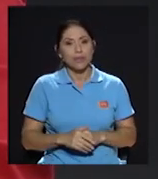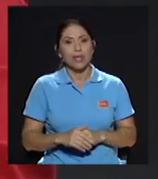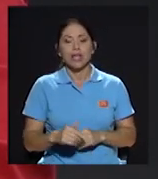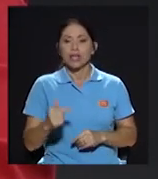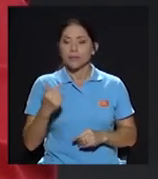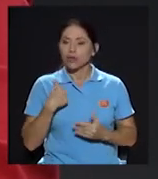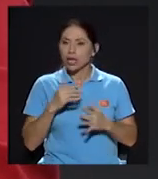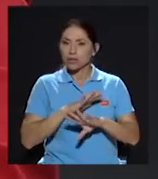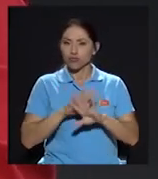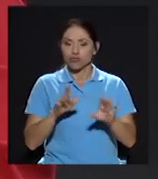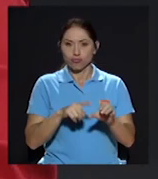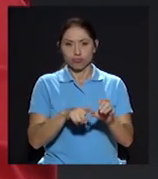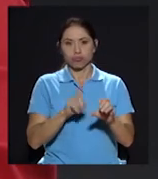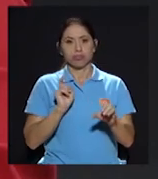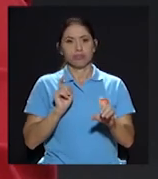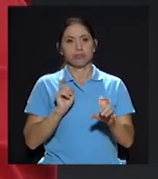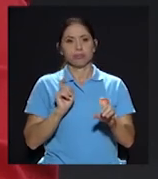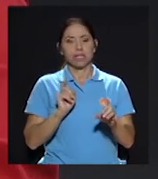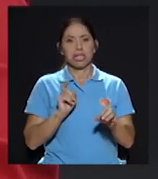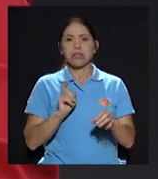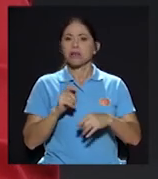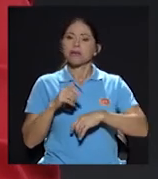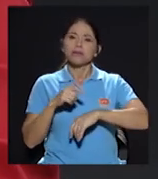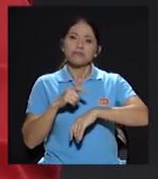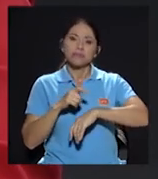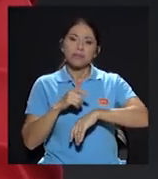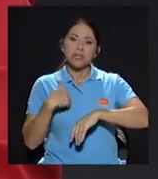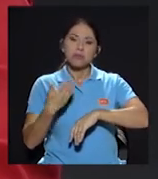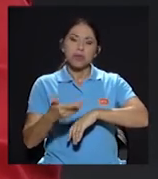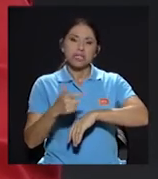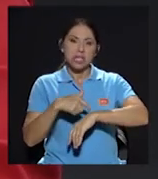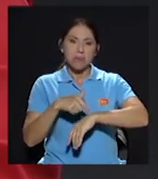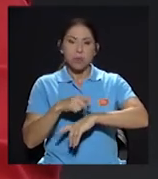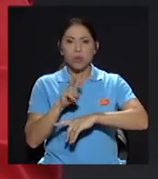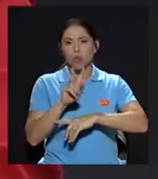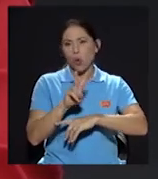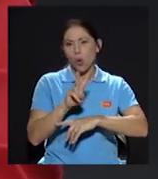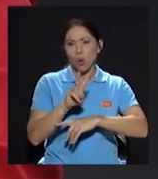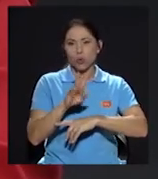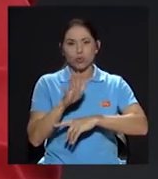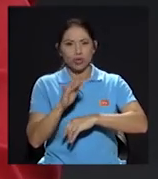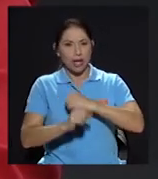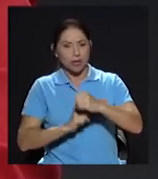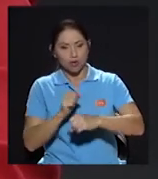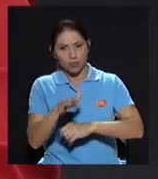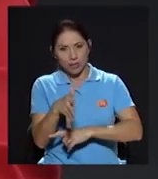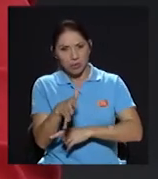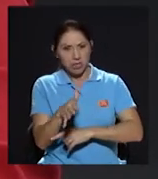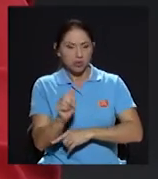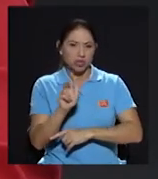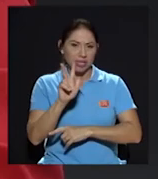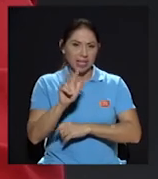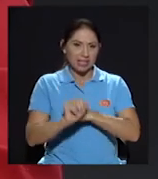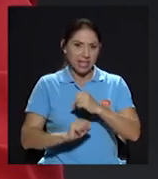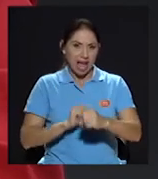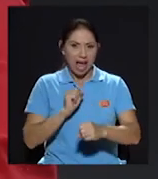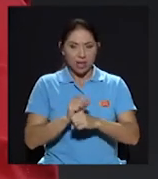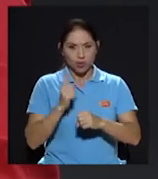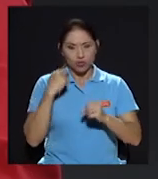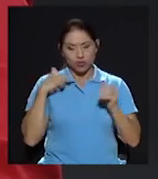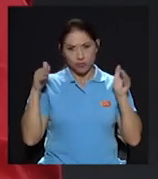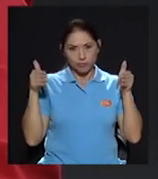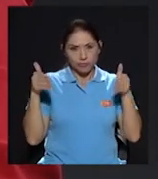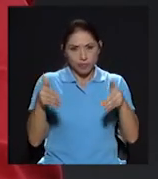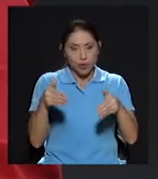dedico por espacio de unos 22 años más o menos tres años a cuidar de la salud